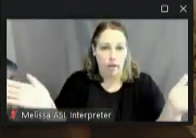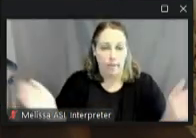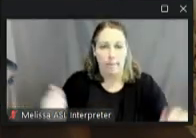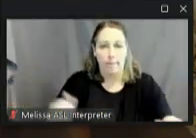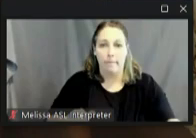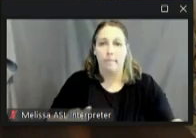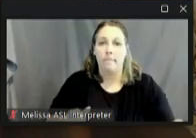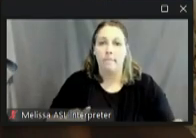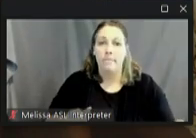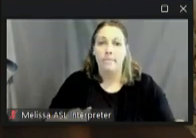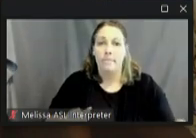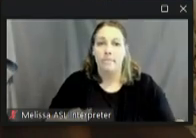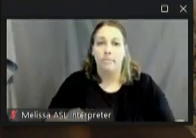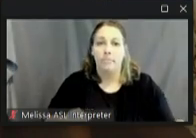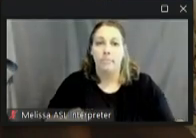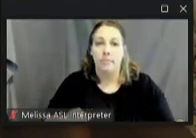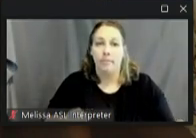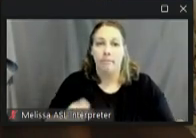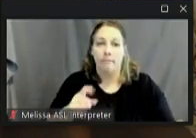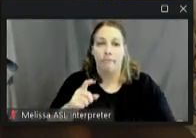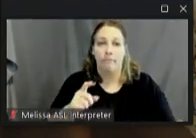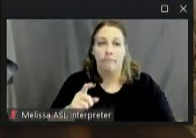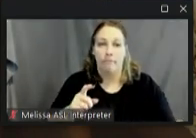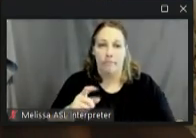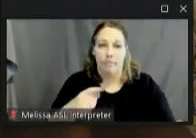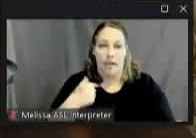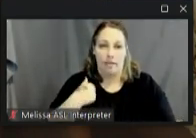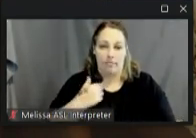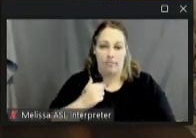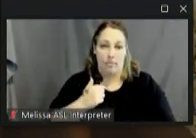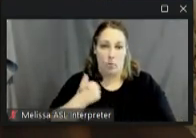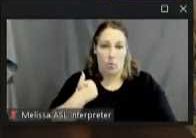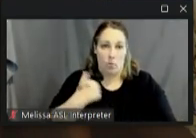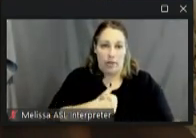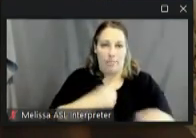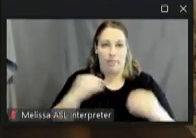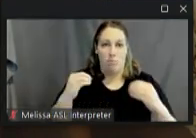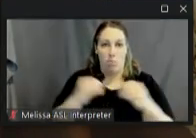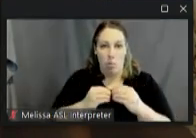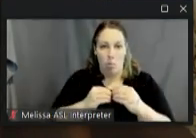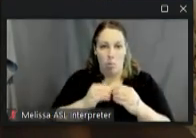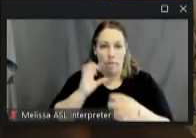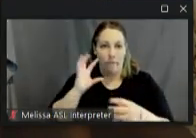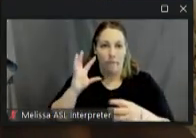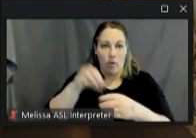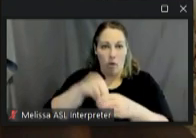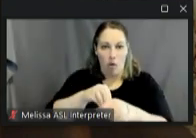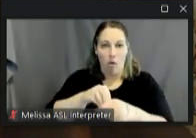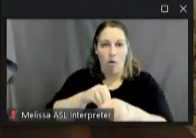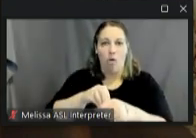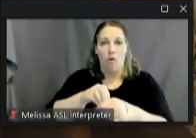conjunta de protocolos, planes y políticas que faciliten